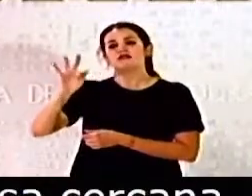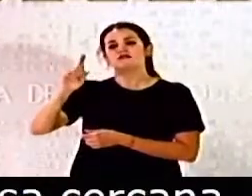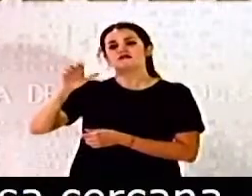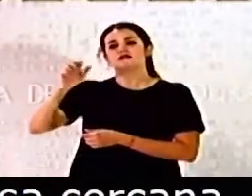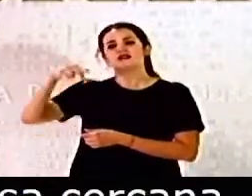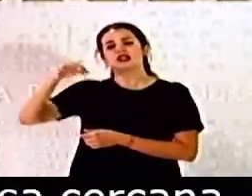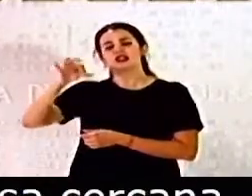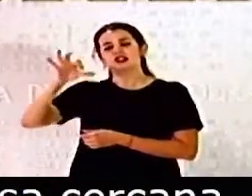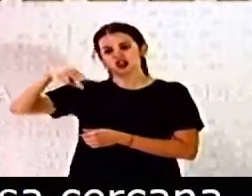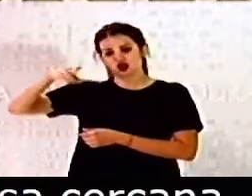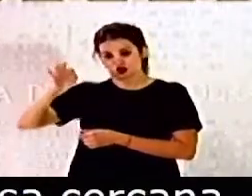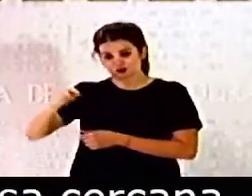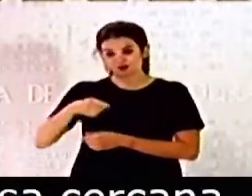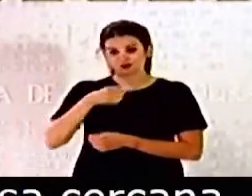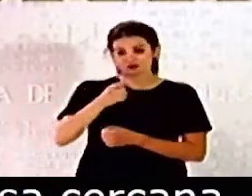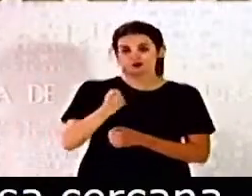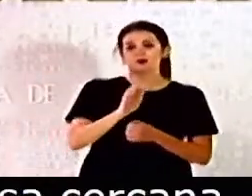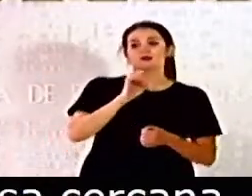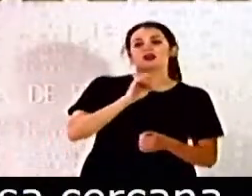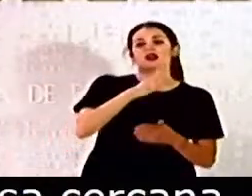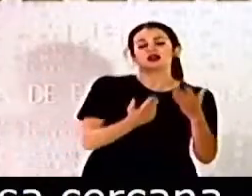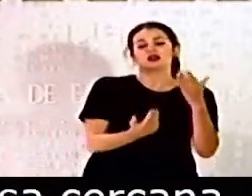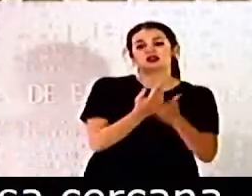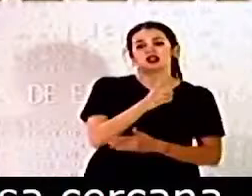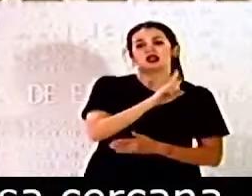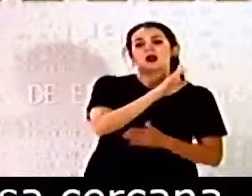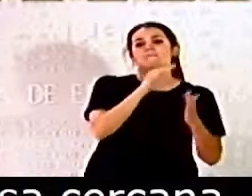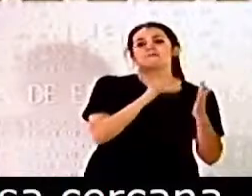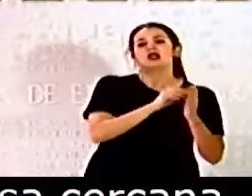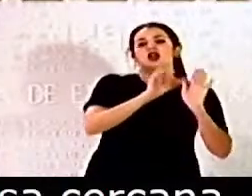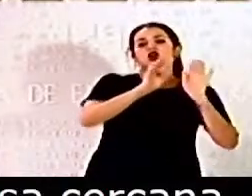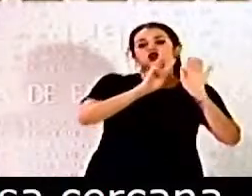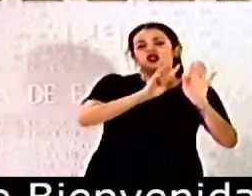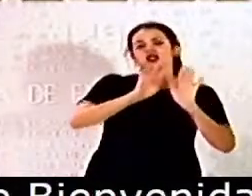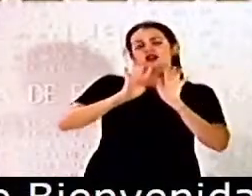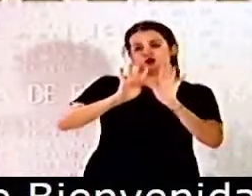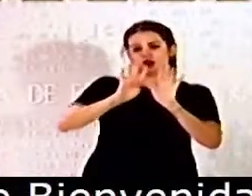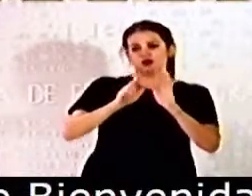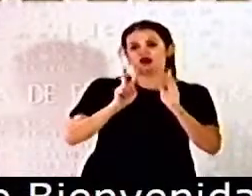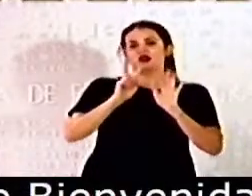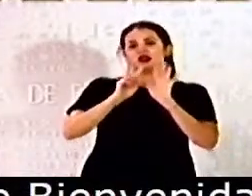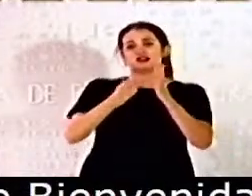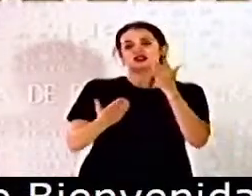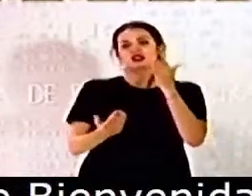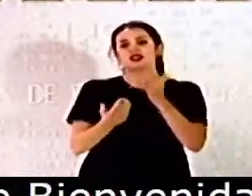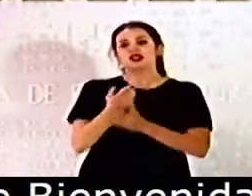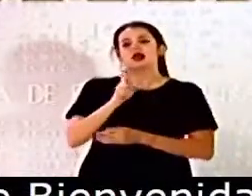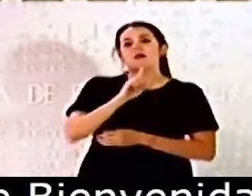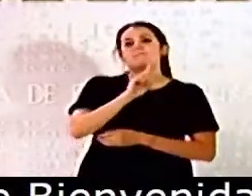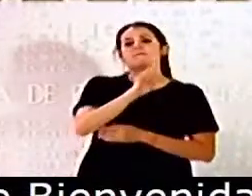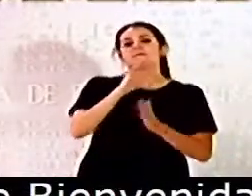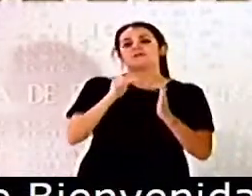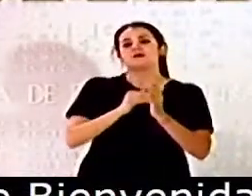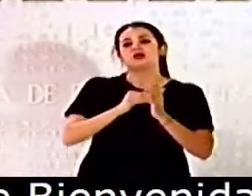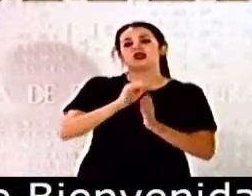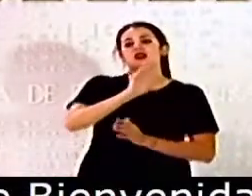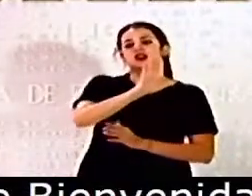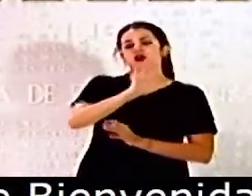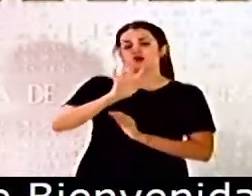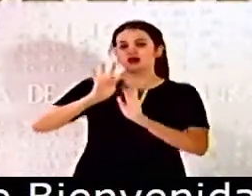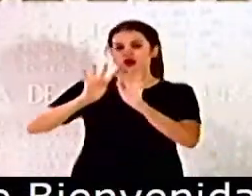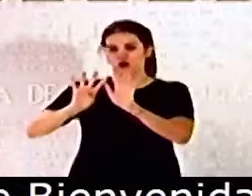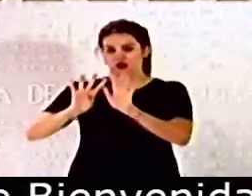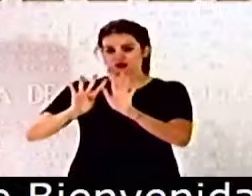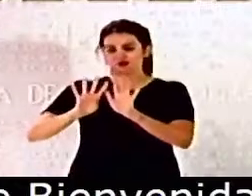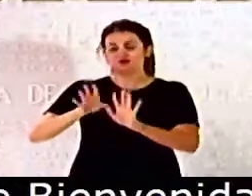en una incidencia acumulada a los 14 días de 1.089 y a los 7 días de 1.059, con